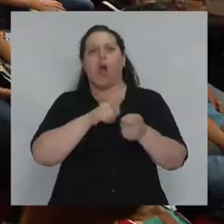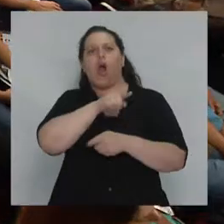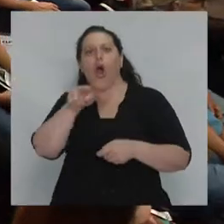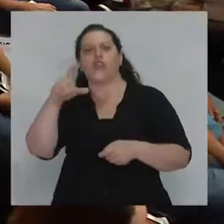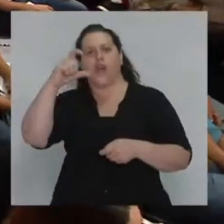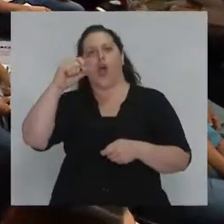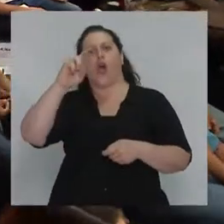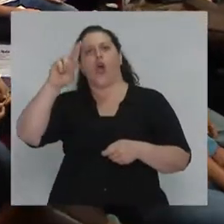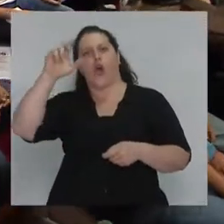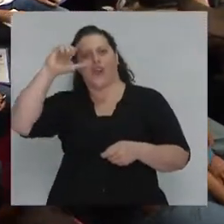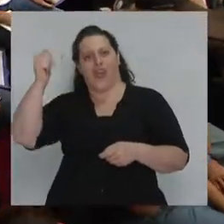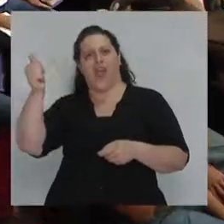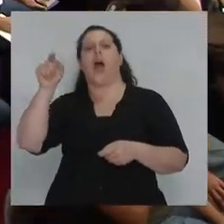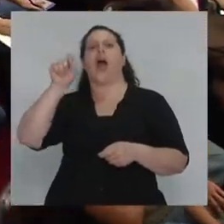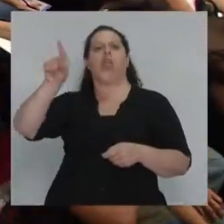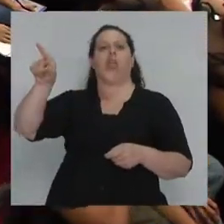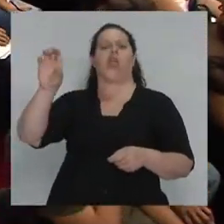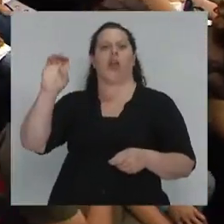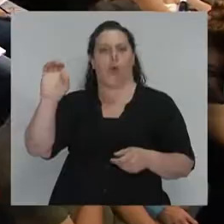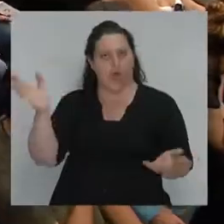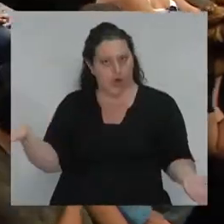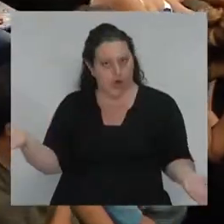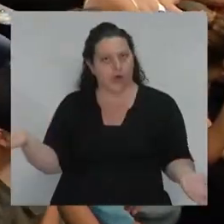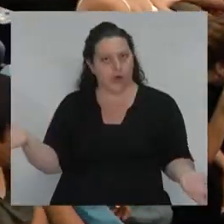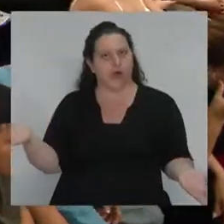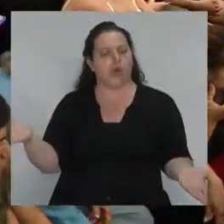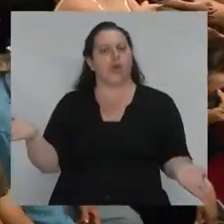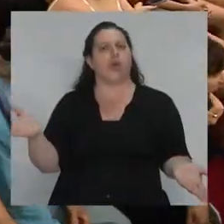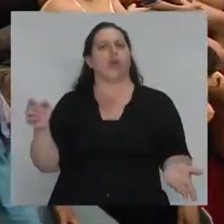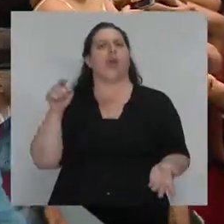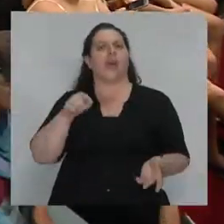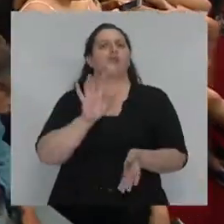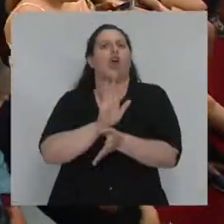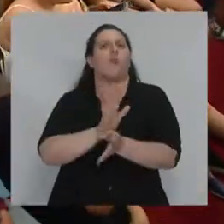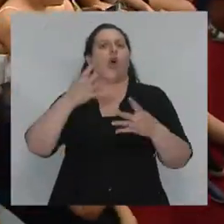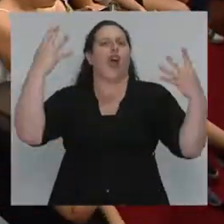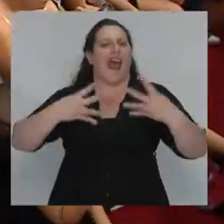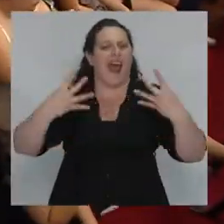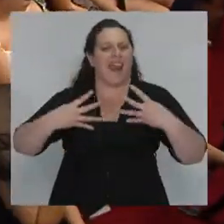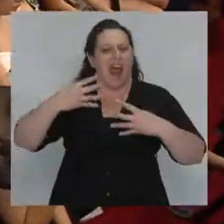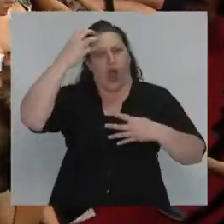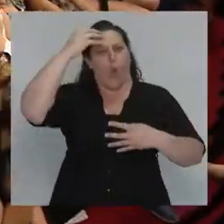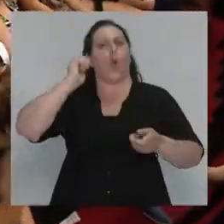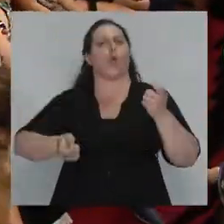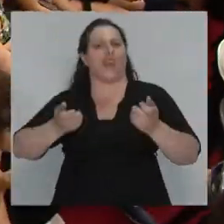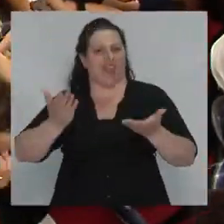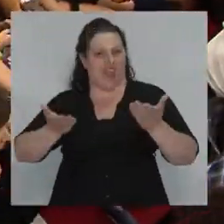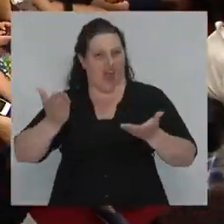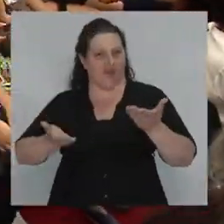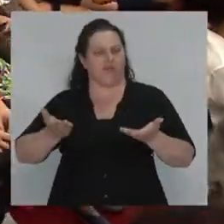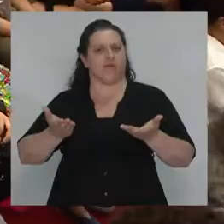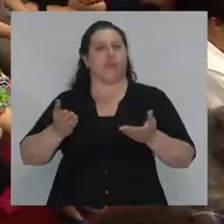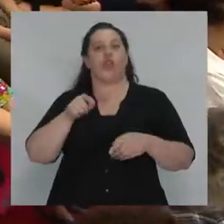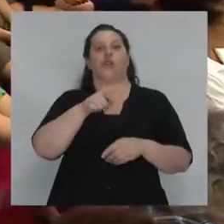Rafael Correa en el Ecuador. Es una guerra jurídica. Como no nos